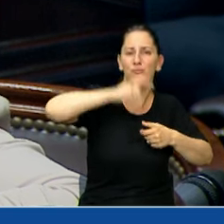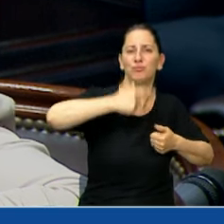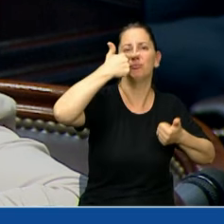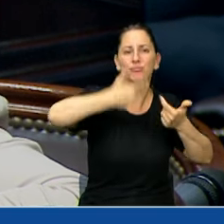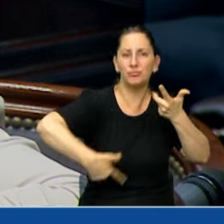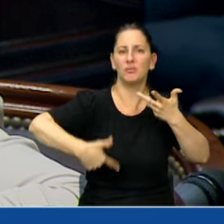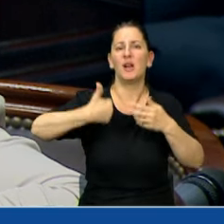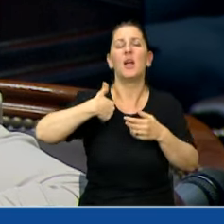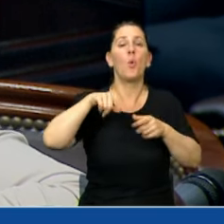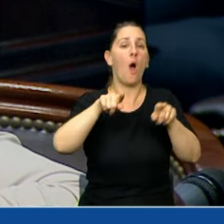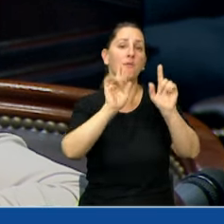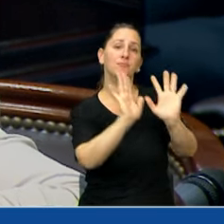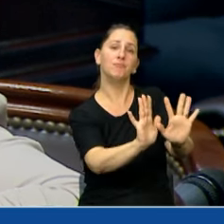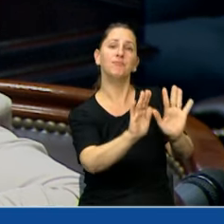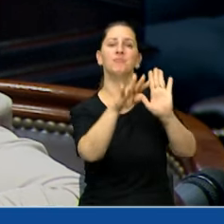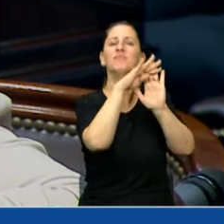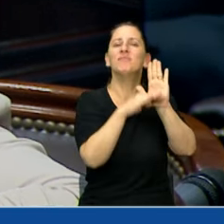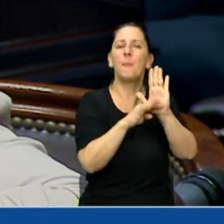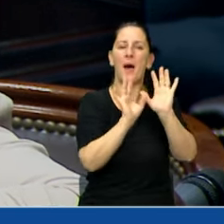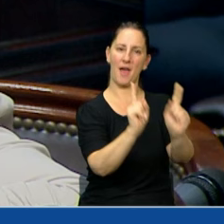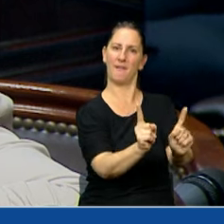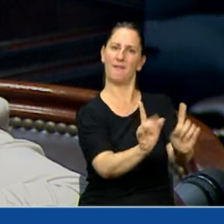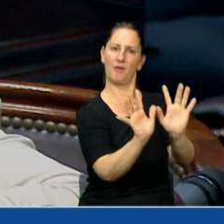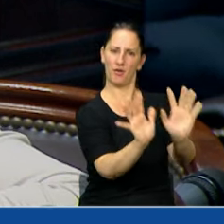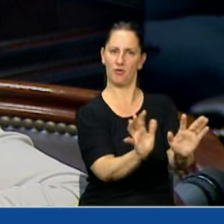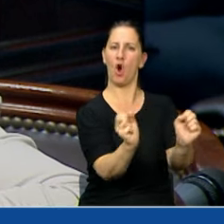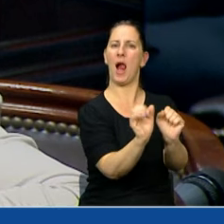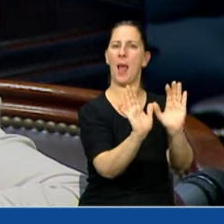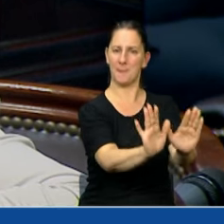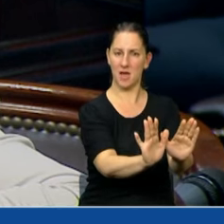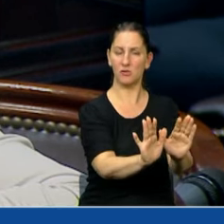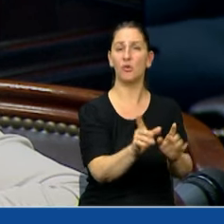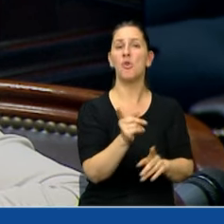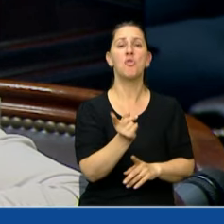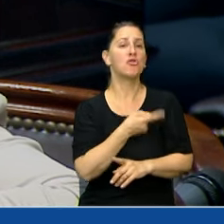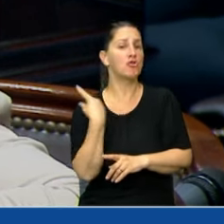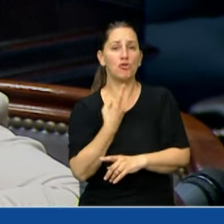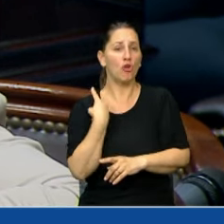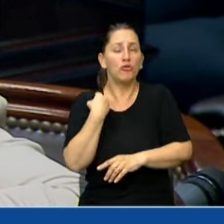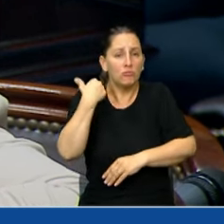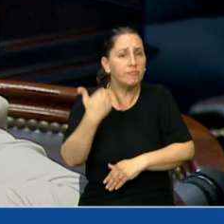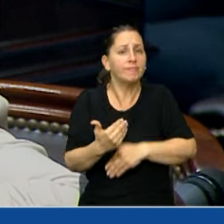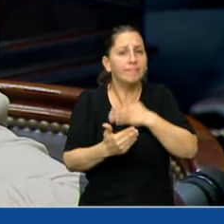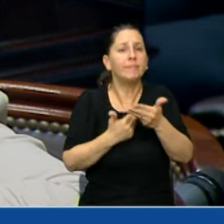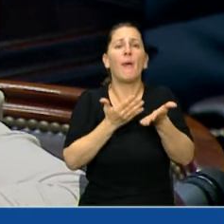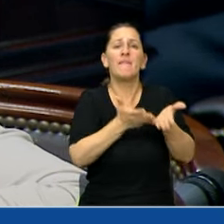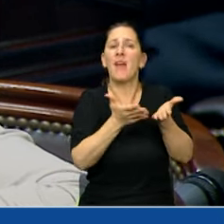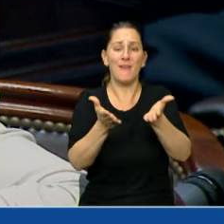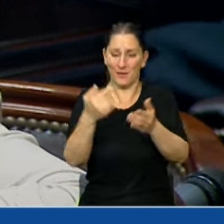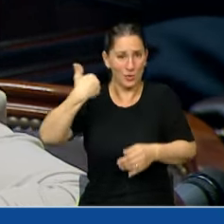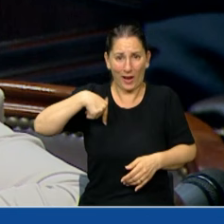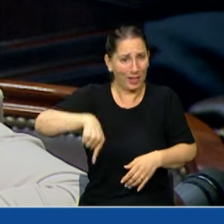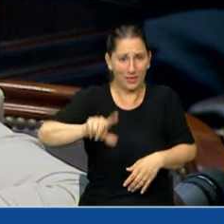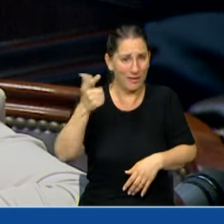país el congelamiento las medidas de congelamiento mientras mientras que nosotros no logramos tener esos beneficios ni